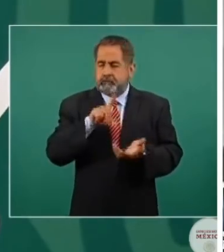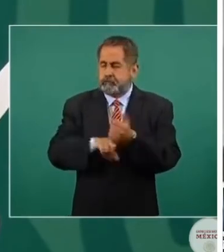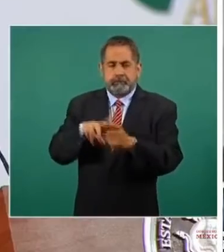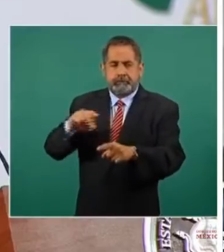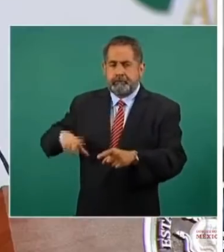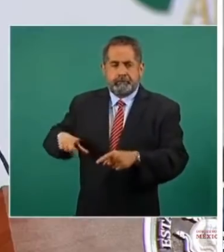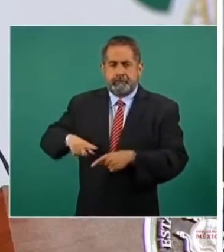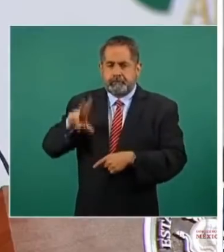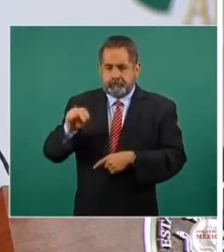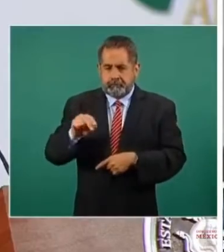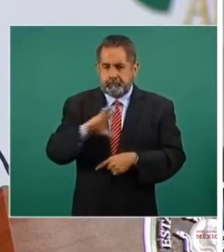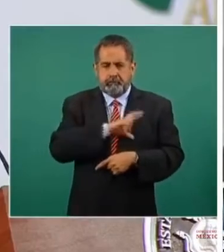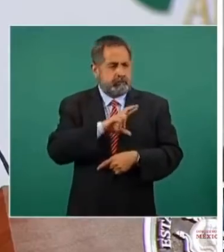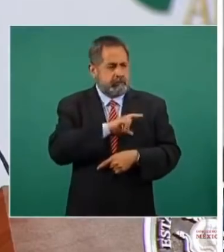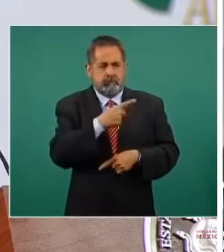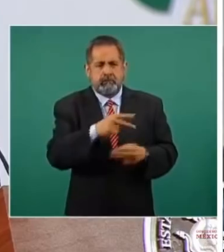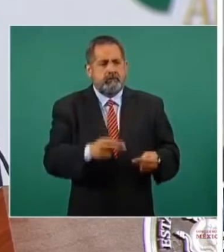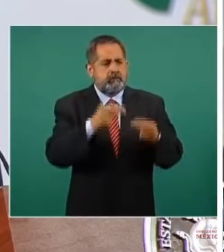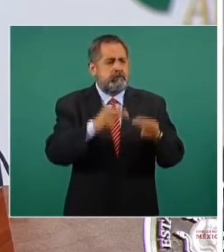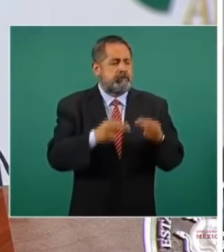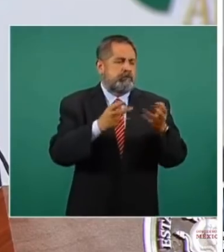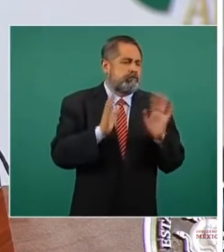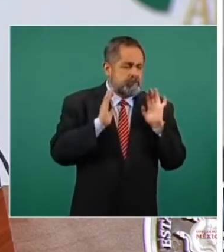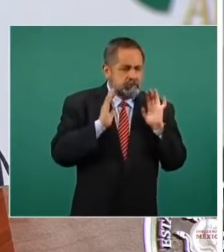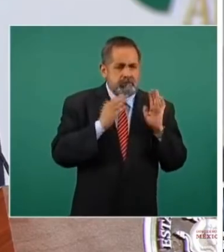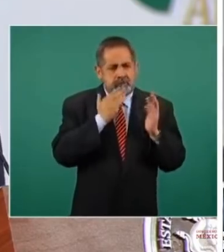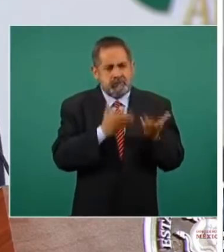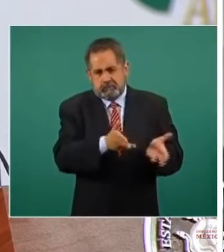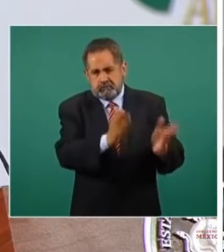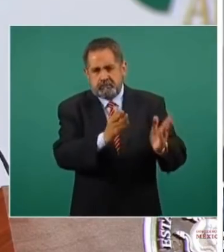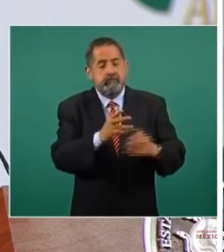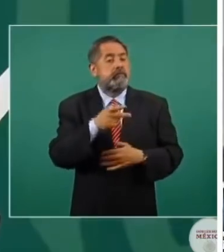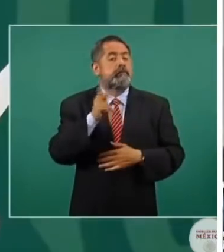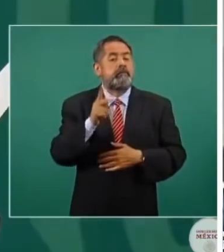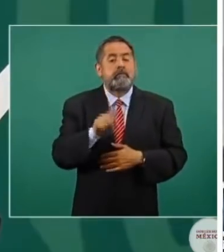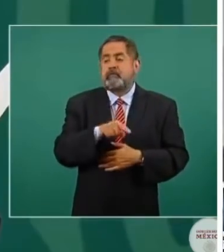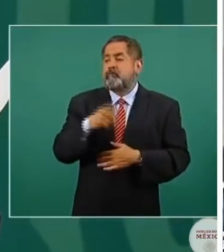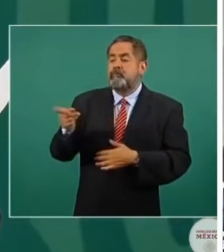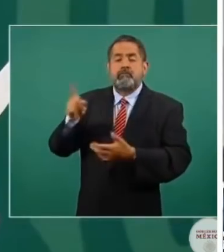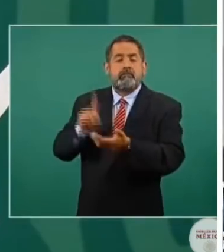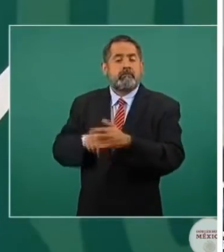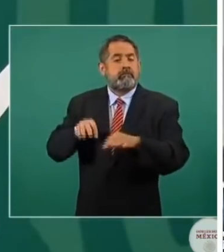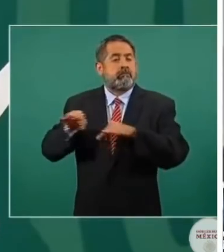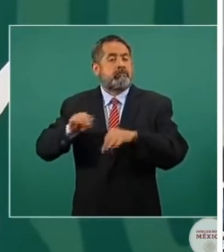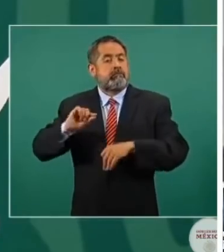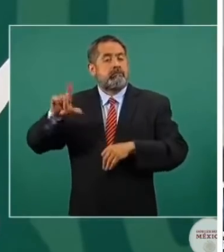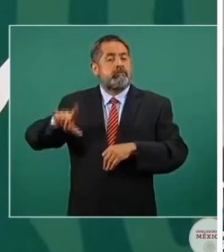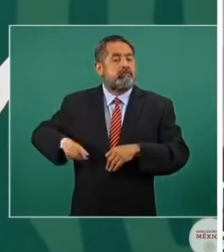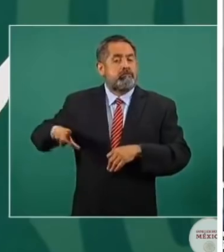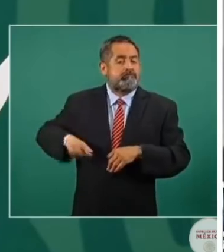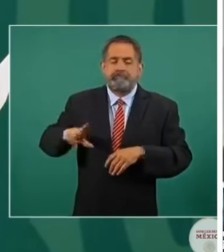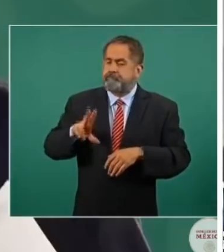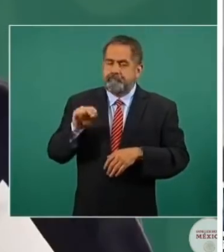PAN y el PRD, y muy claramente han dicho que quieren llegar nuevamente al poder para echar abajo las reformas del presidente